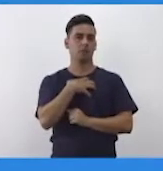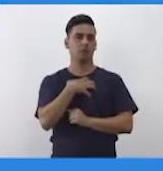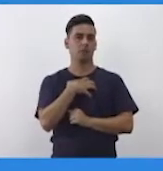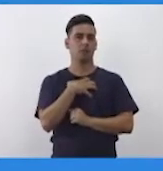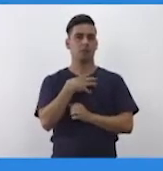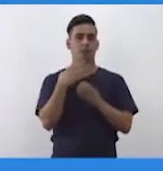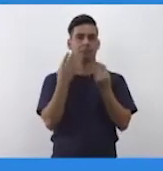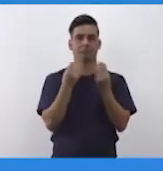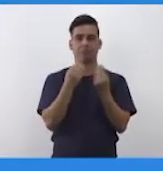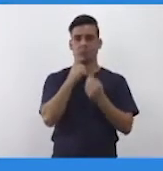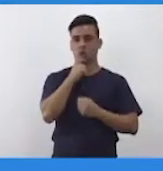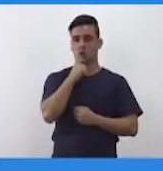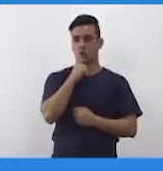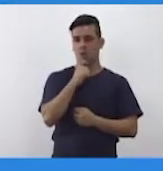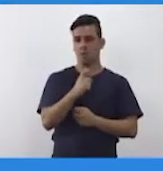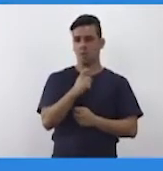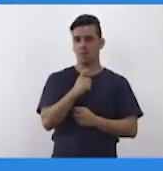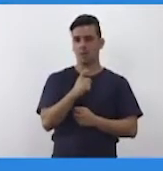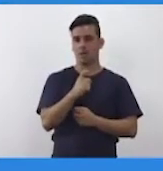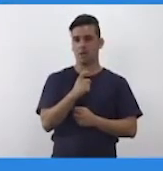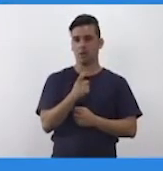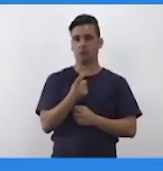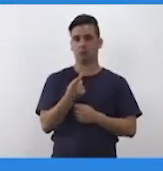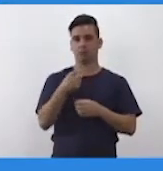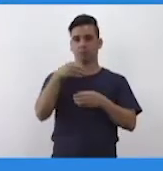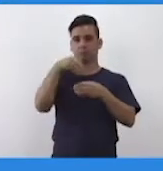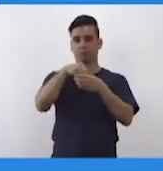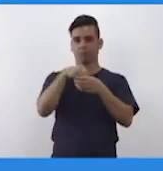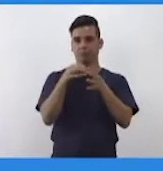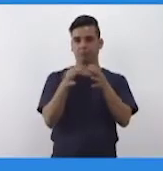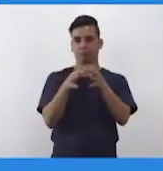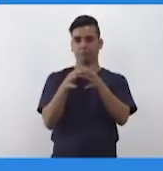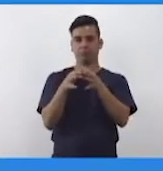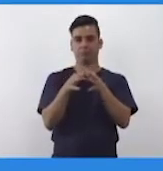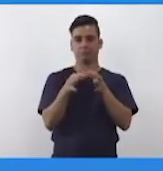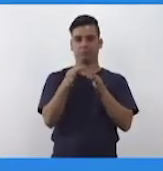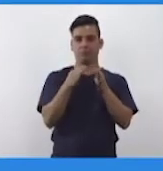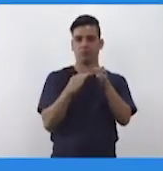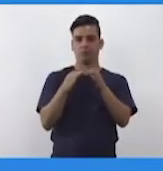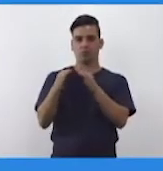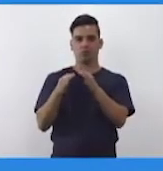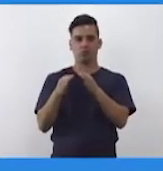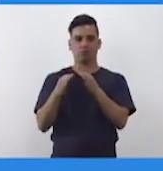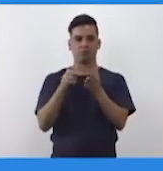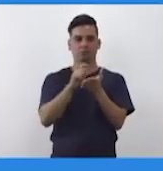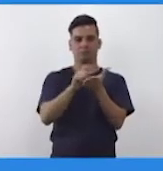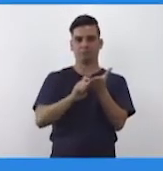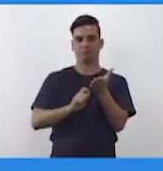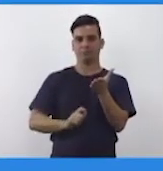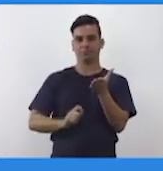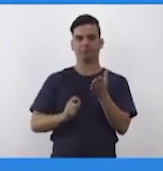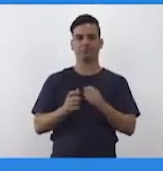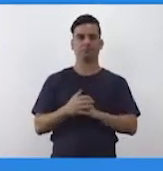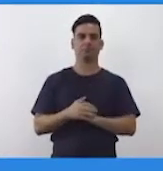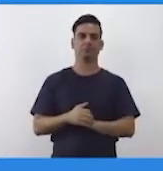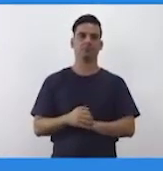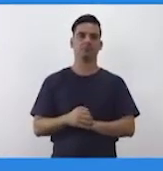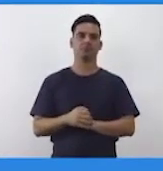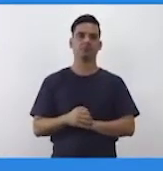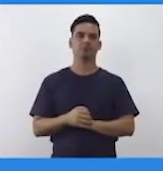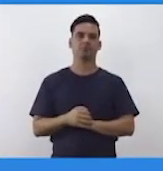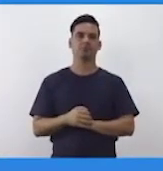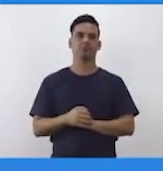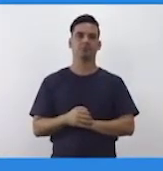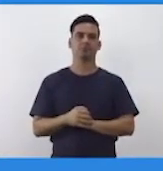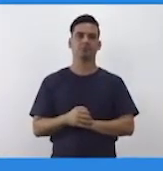multienzimático presente en las mitocondrias. ¿Lo puntualizaste? Bien.